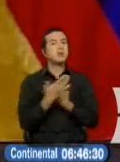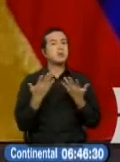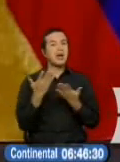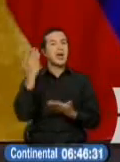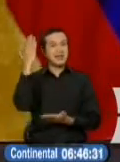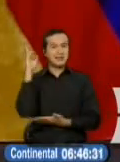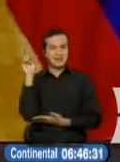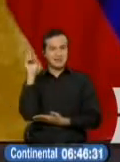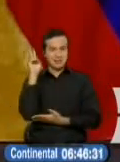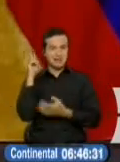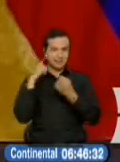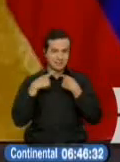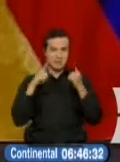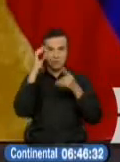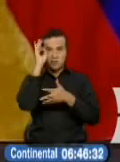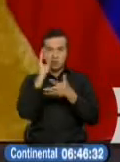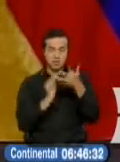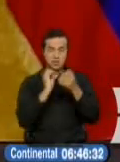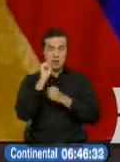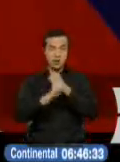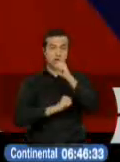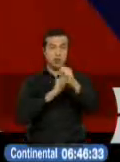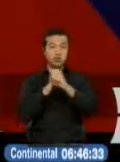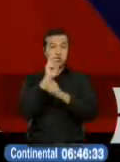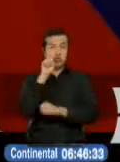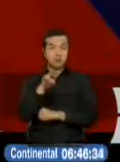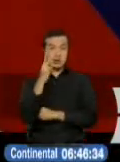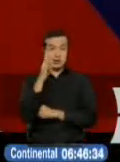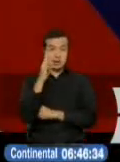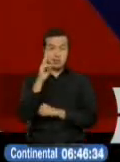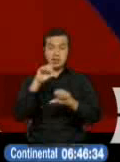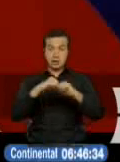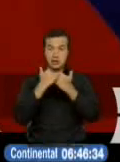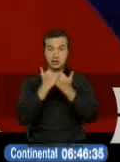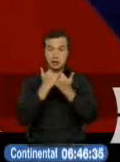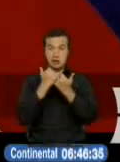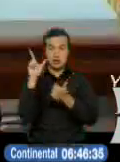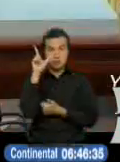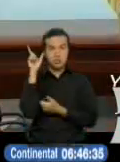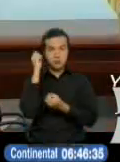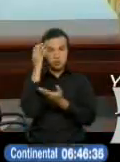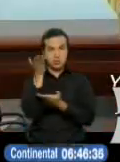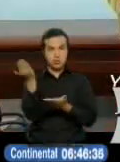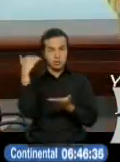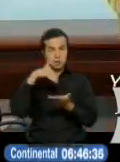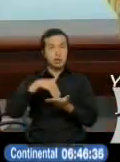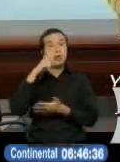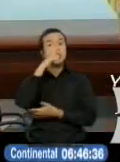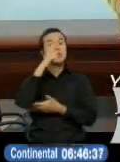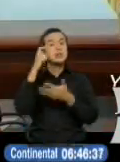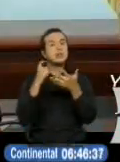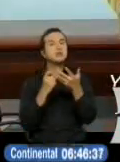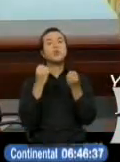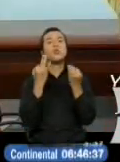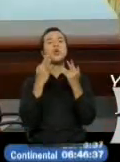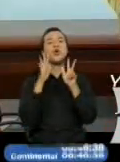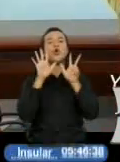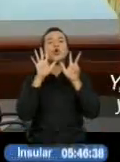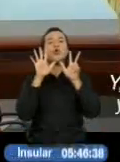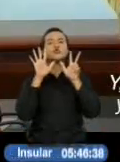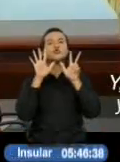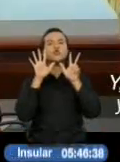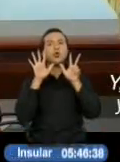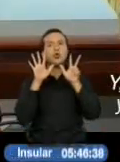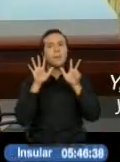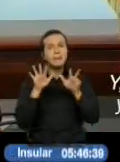viernes en el anuncio del envío de la Proforma 2017 a la Asamblea y este lunes durante el informe semanal. Necesitamos entre 8 y 10 mil millones